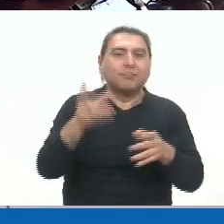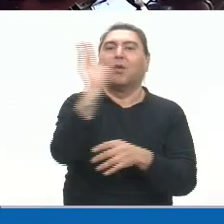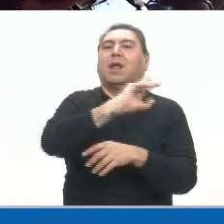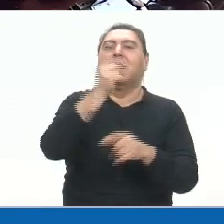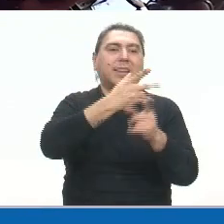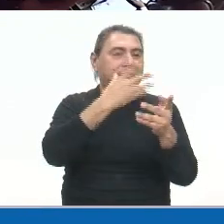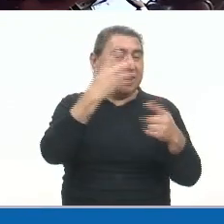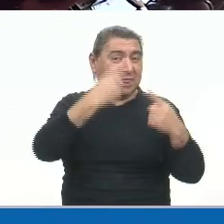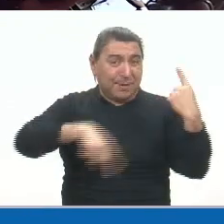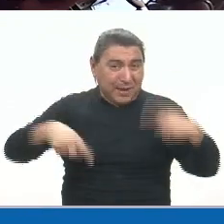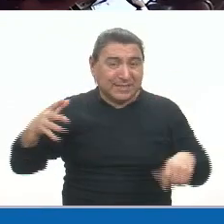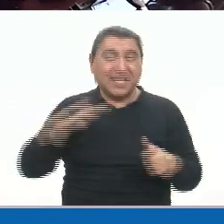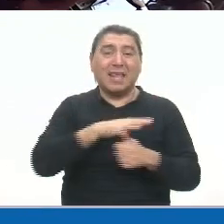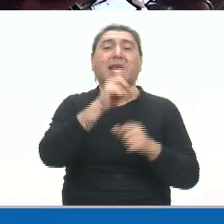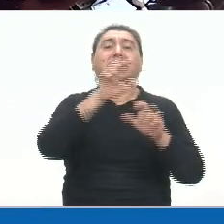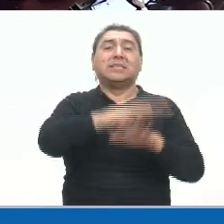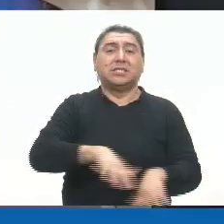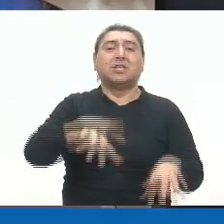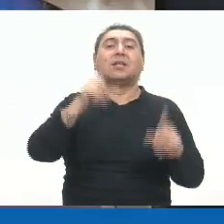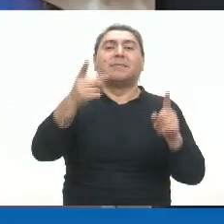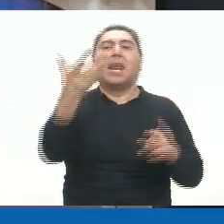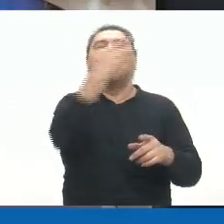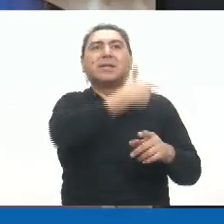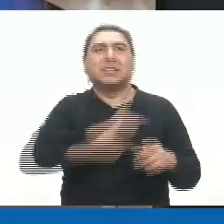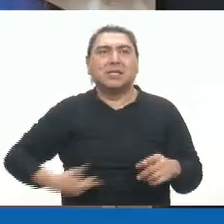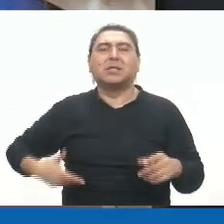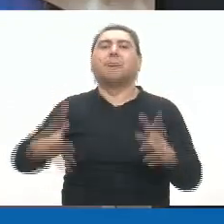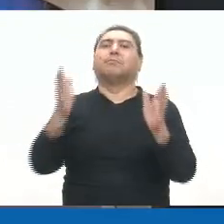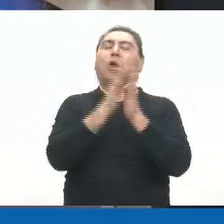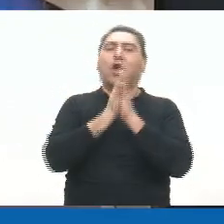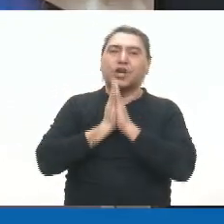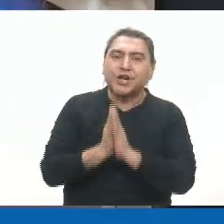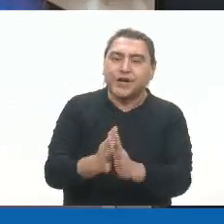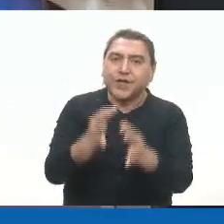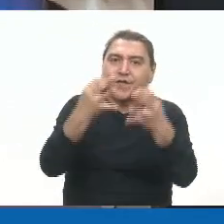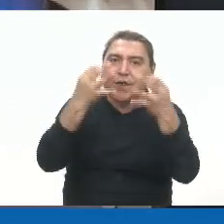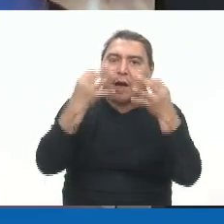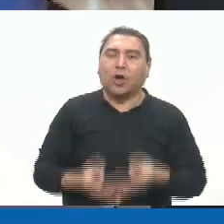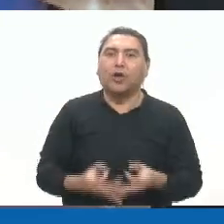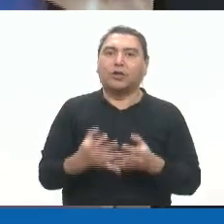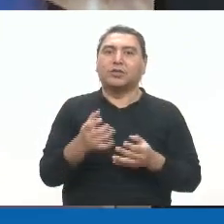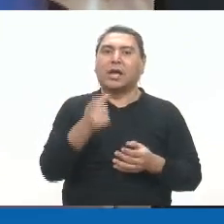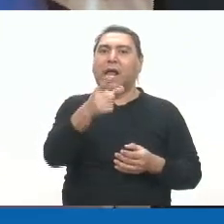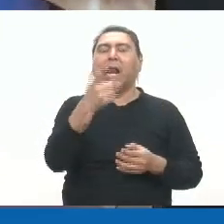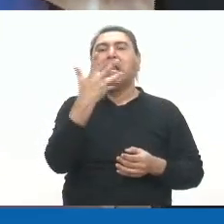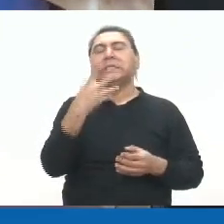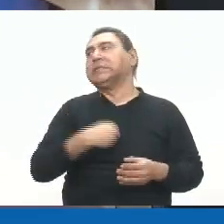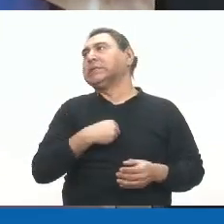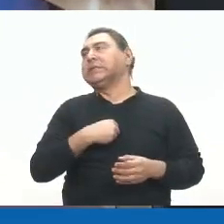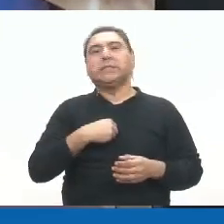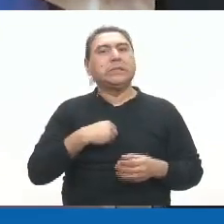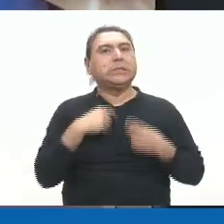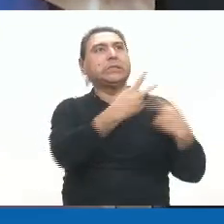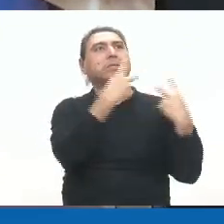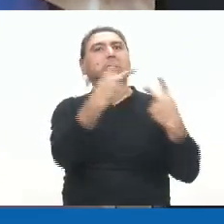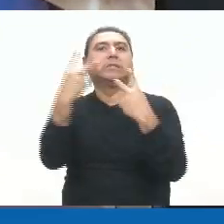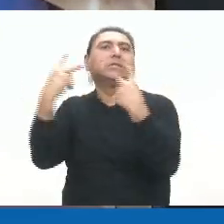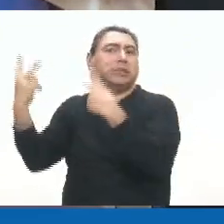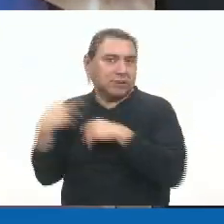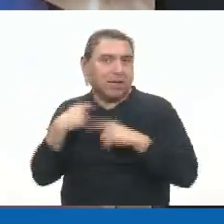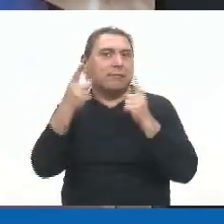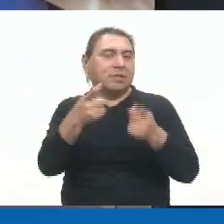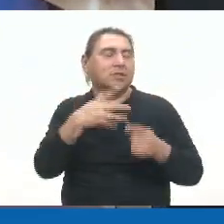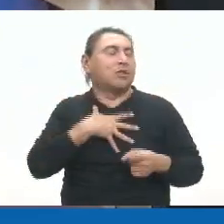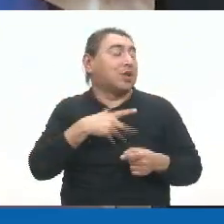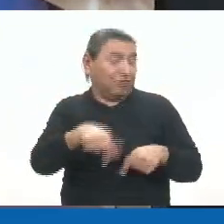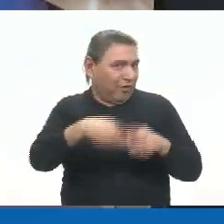los niños niñas y adolescentes y al presidente por favor ya que le gusta viajar ya que le gusta viajar y con